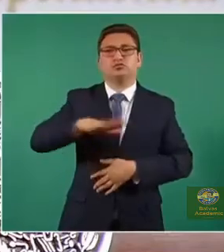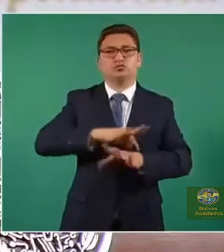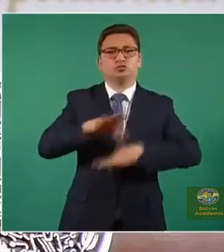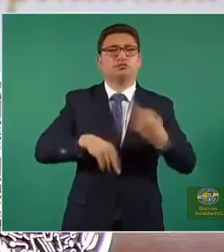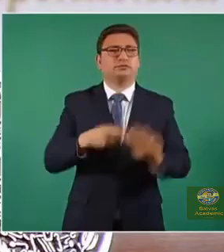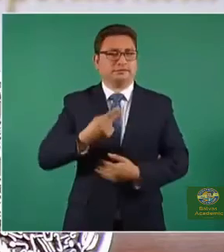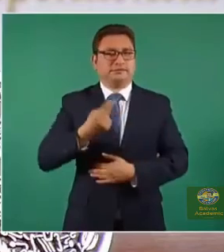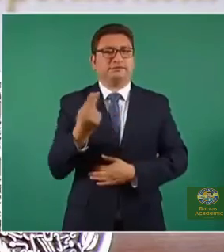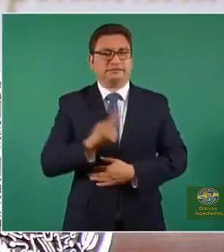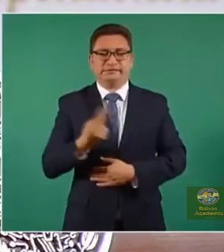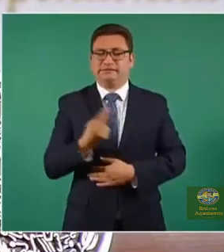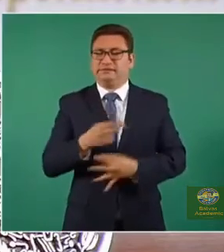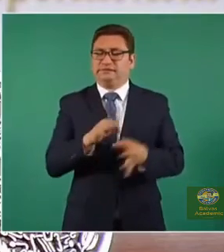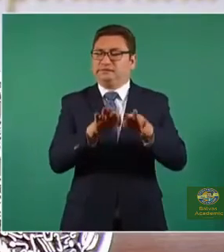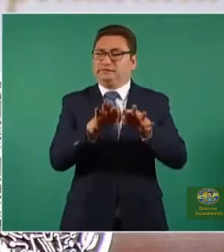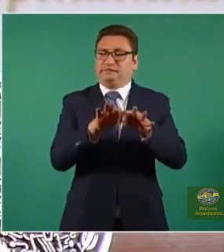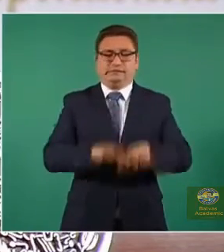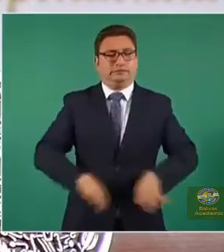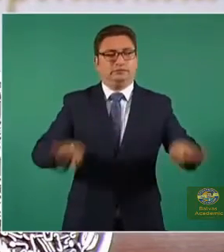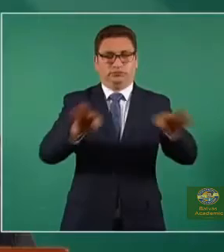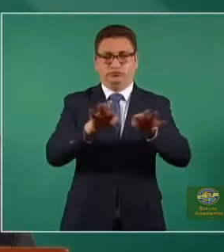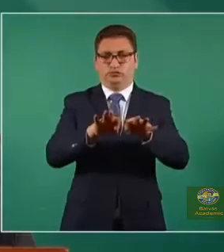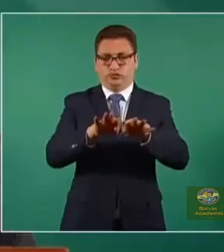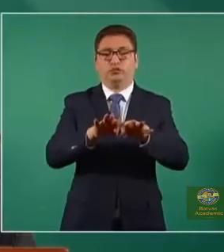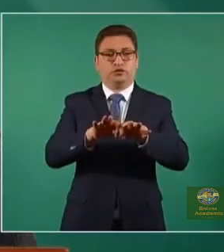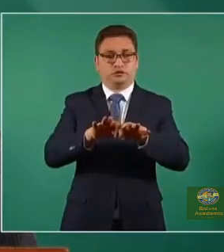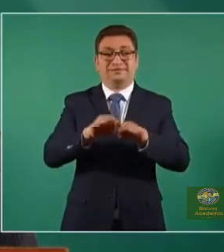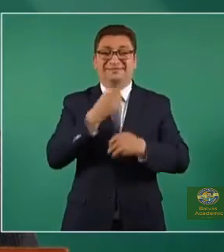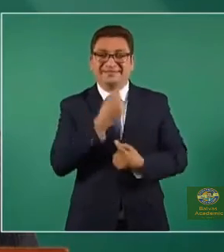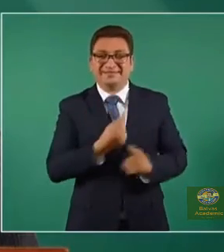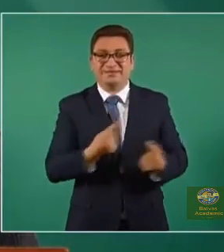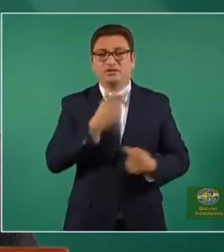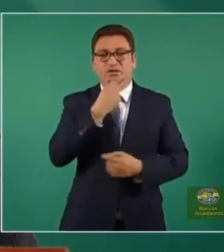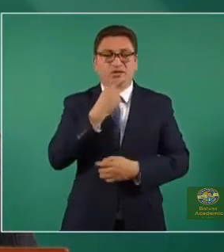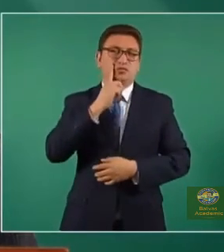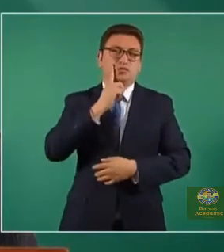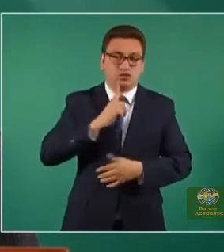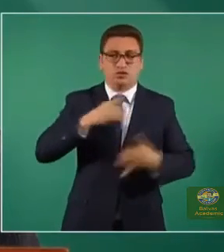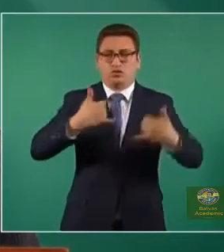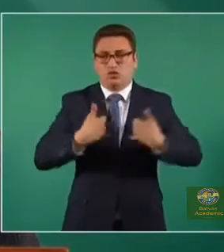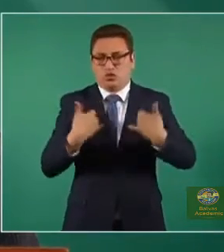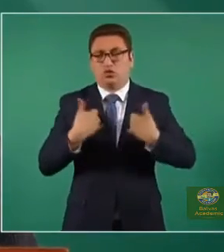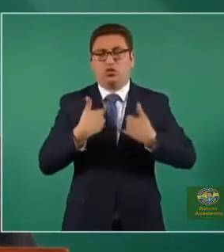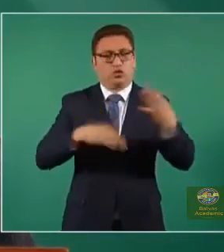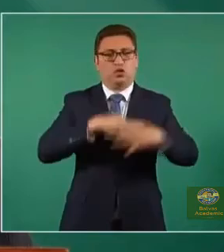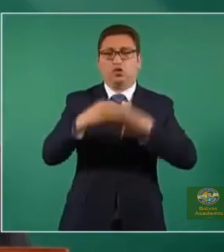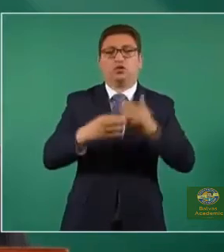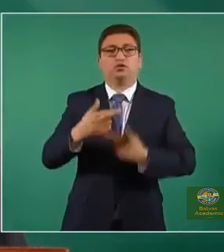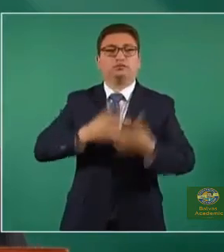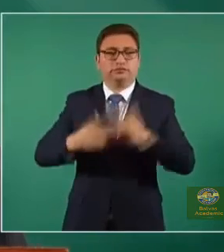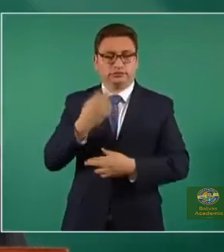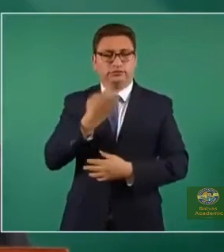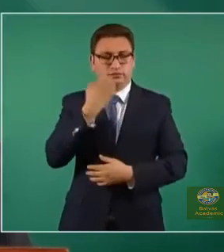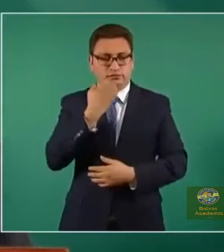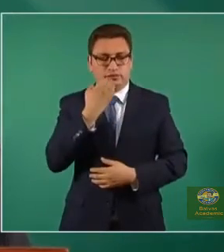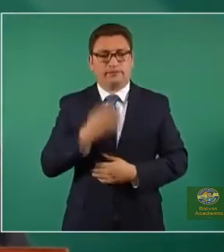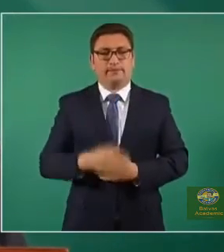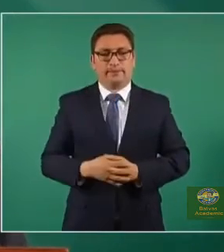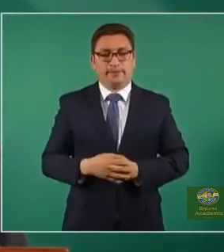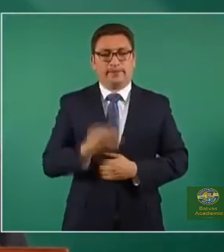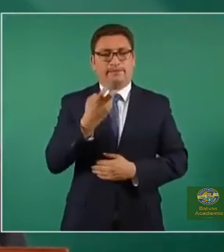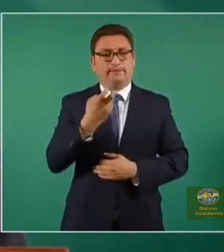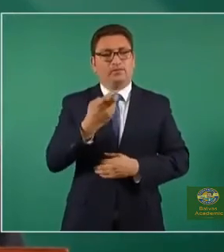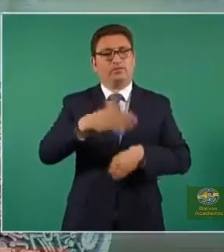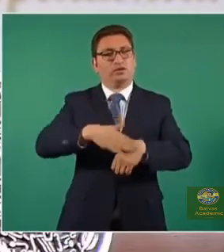es de verdad muy importante y prioritario ese regreso para nuestros niños, niñas, jóvenes y adolescentes. En atención a ello,